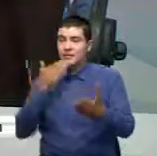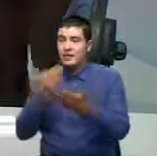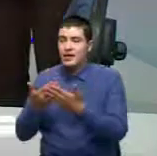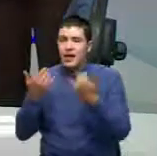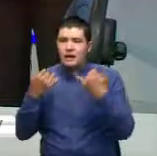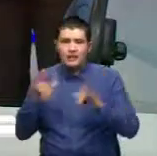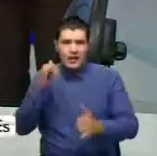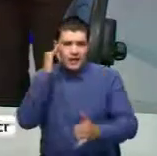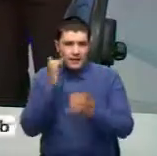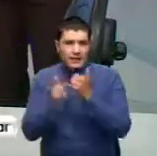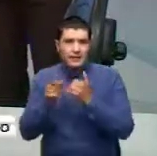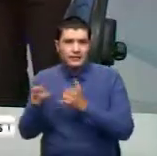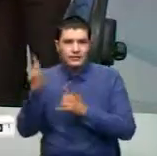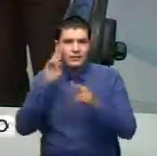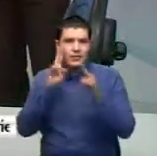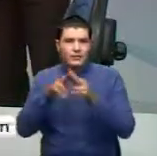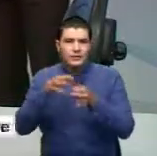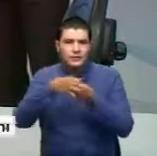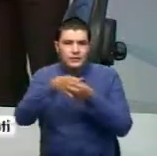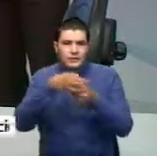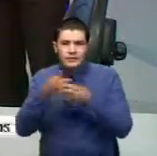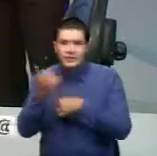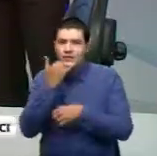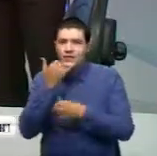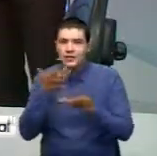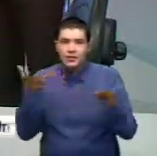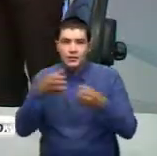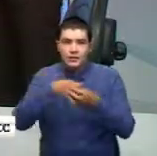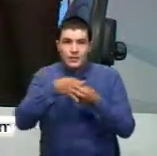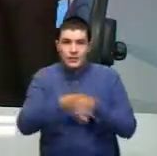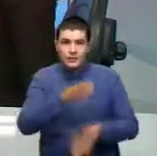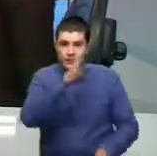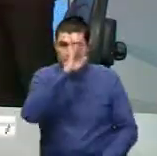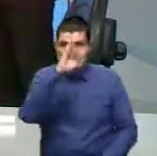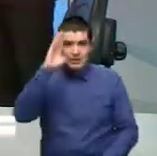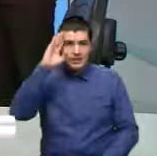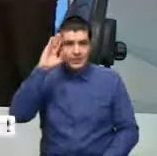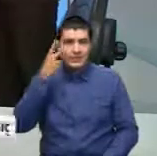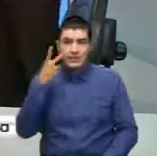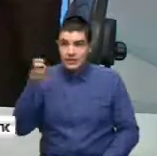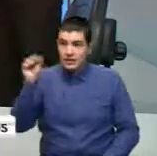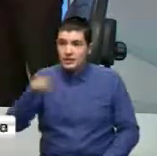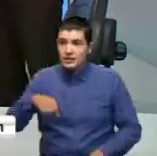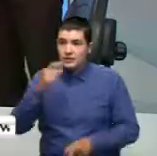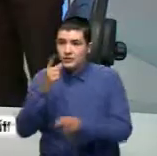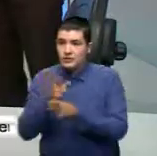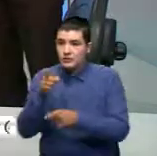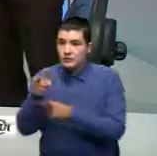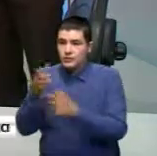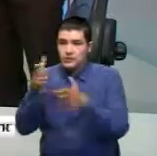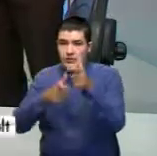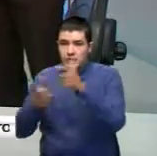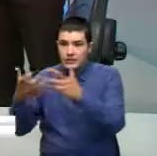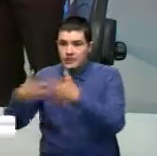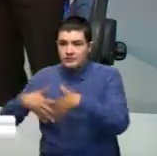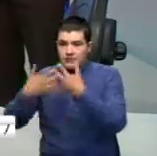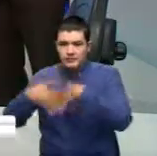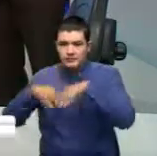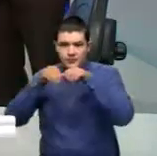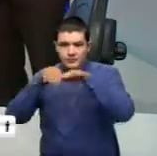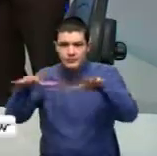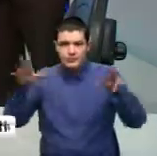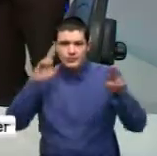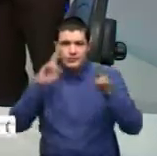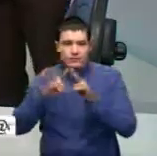Vamos a finalizar este recorrido por las provincias en pleno corazón de la provincia de Guanentina, el municipio de San Gil. Pues allí los empresarios dieron a conocer